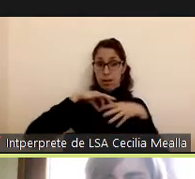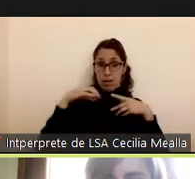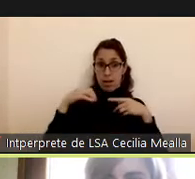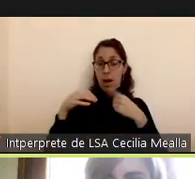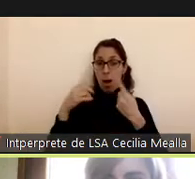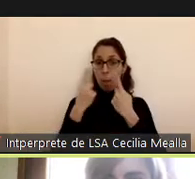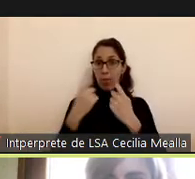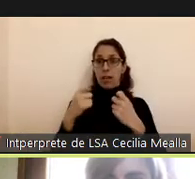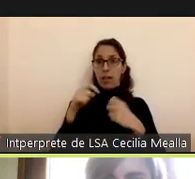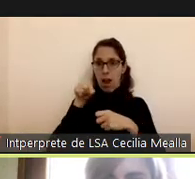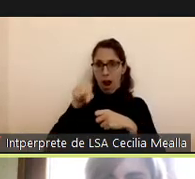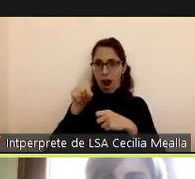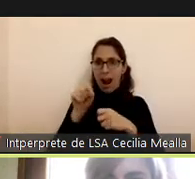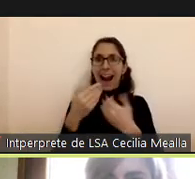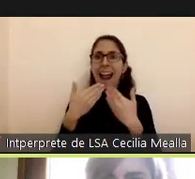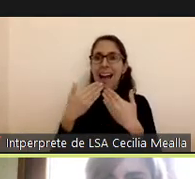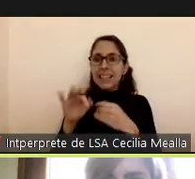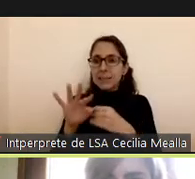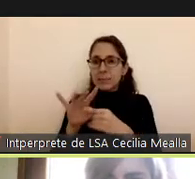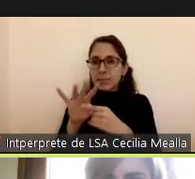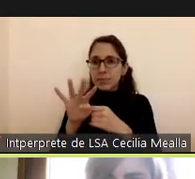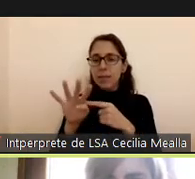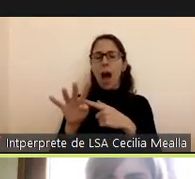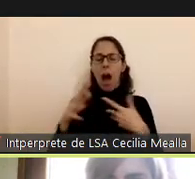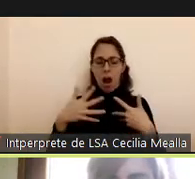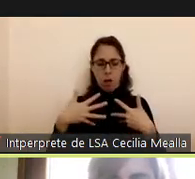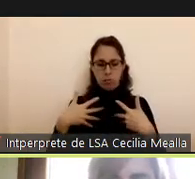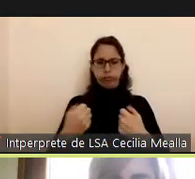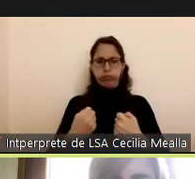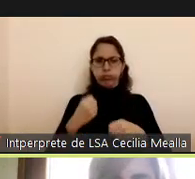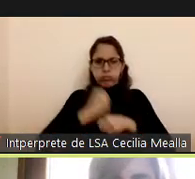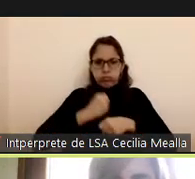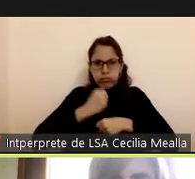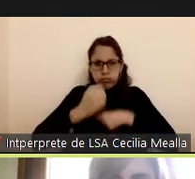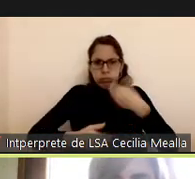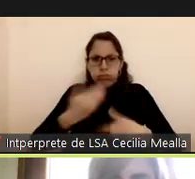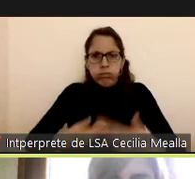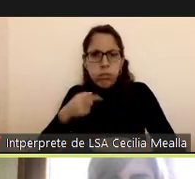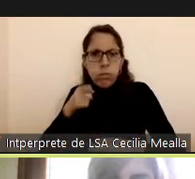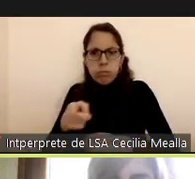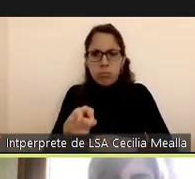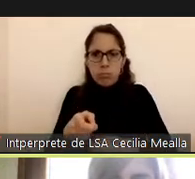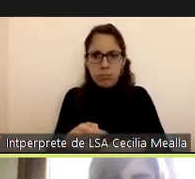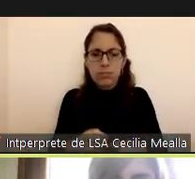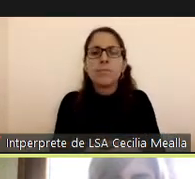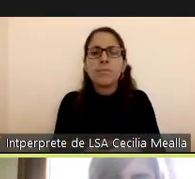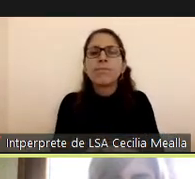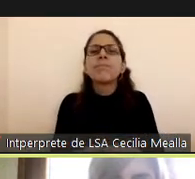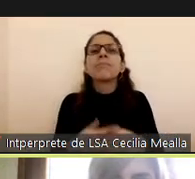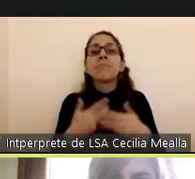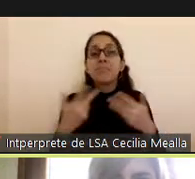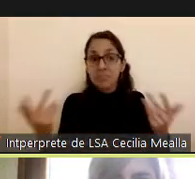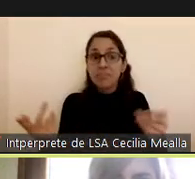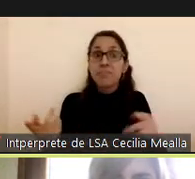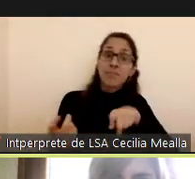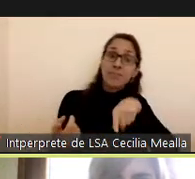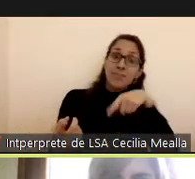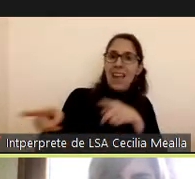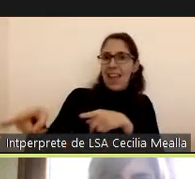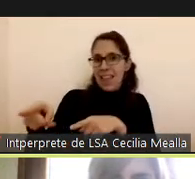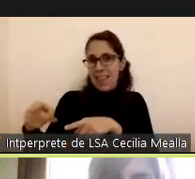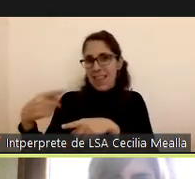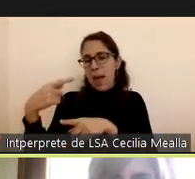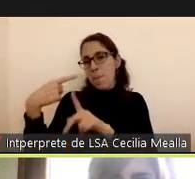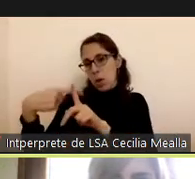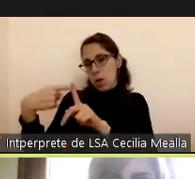activa nuestra respuesta inmunológica. En el caso de las gram negativas, lo que